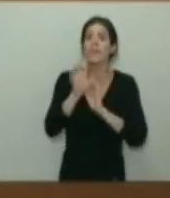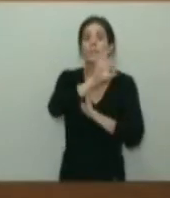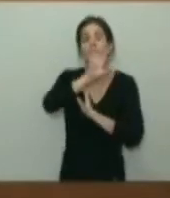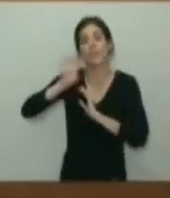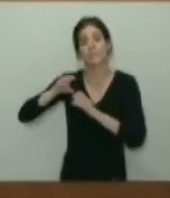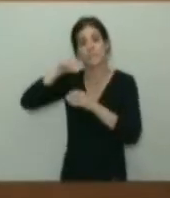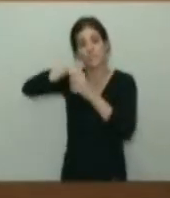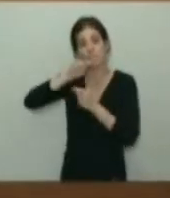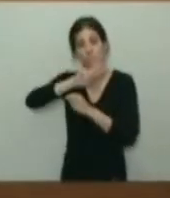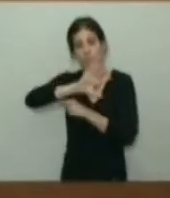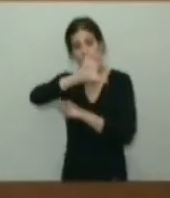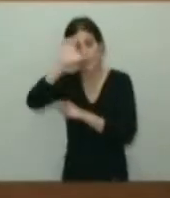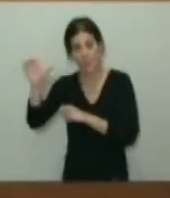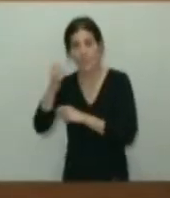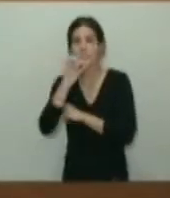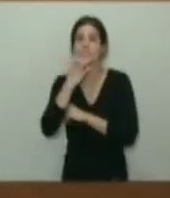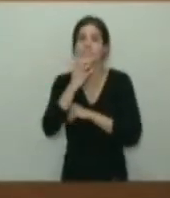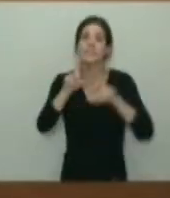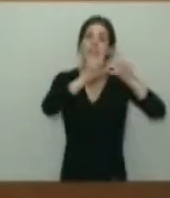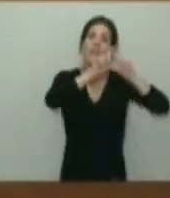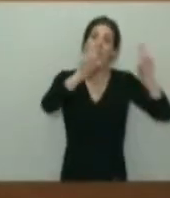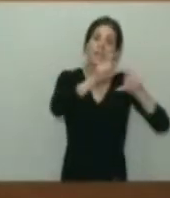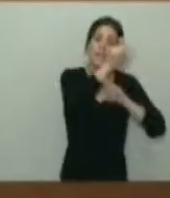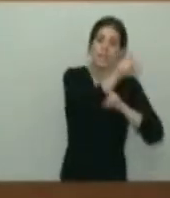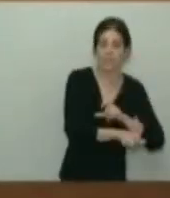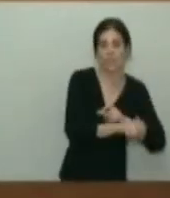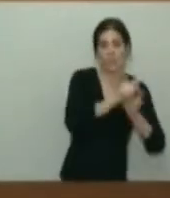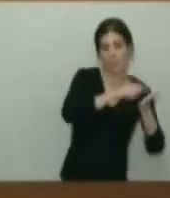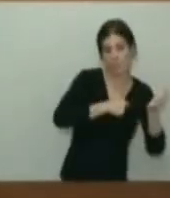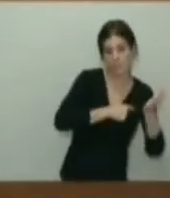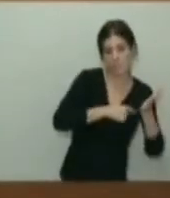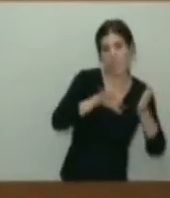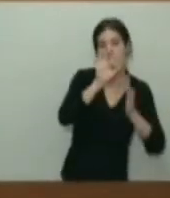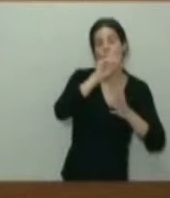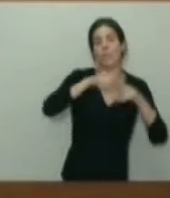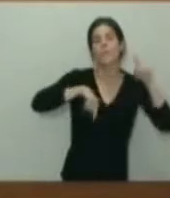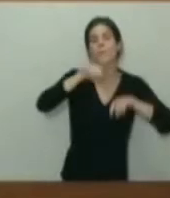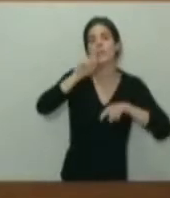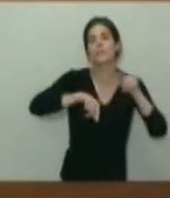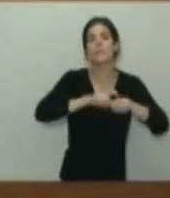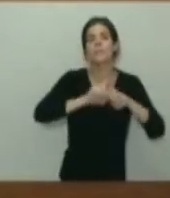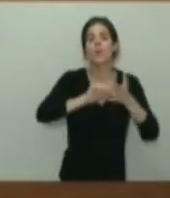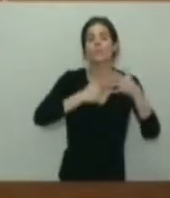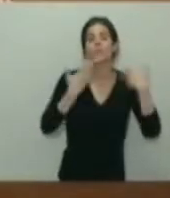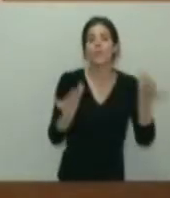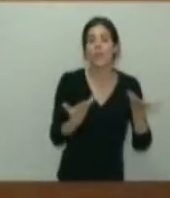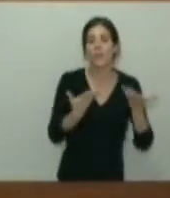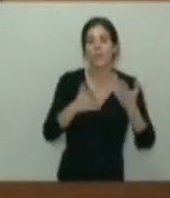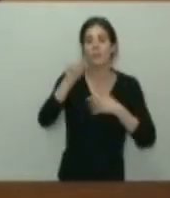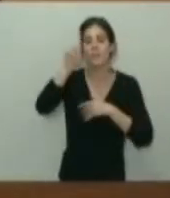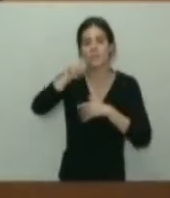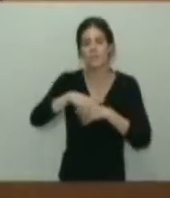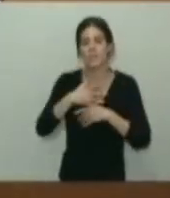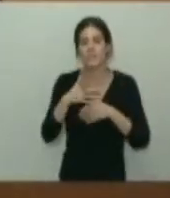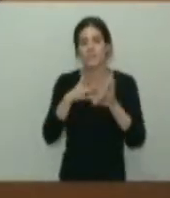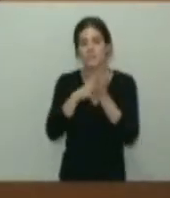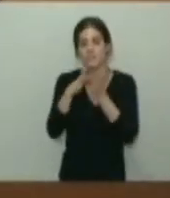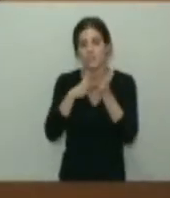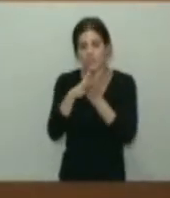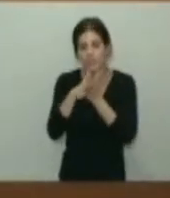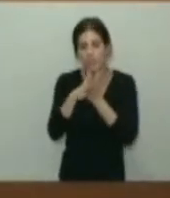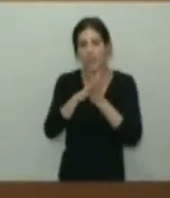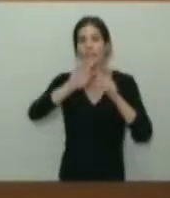del subcontratista y cuando la naturaleza del contrato lo permita, el poder adjudicador transfiera los importes adeudados directamente al subcontratista por los